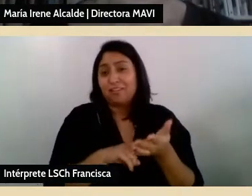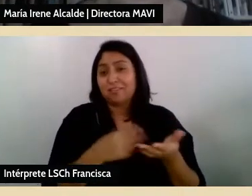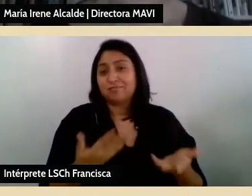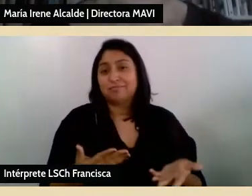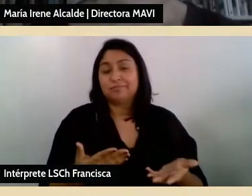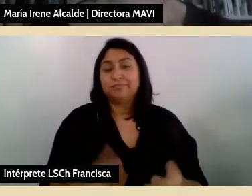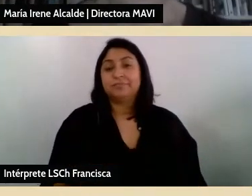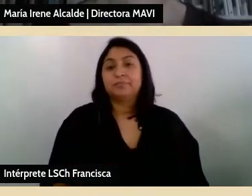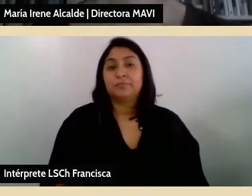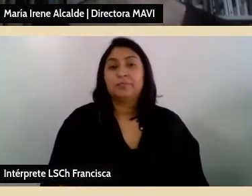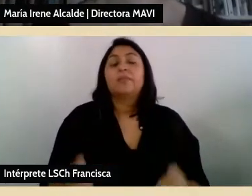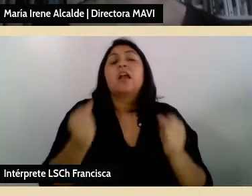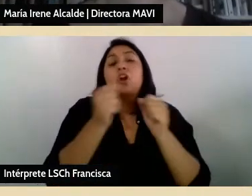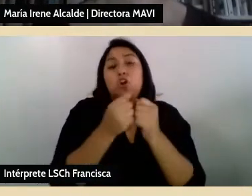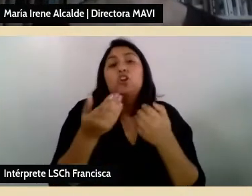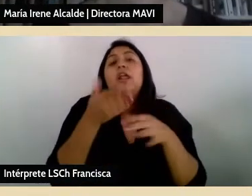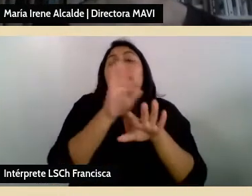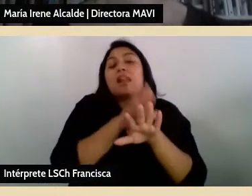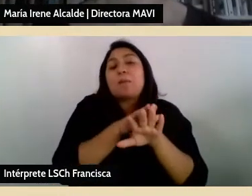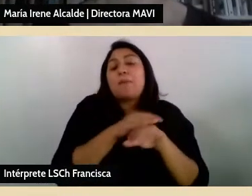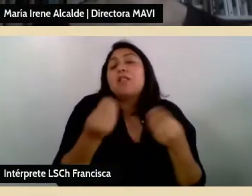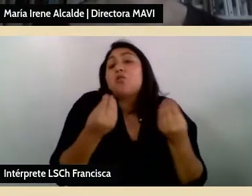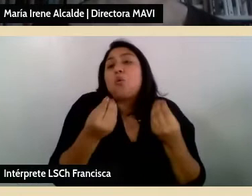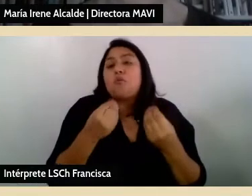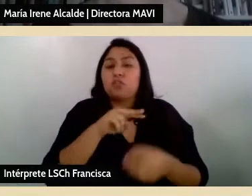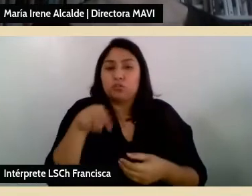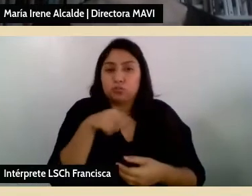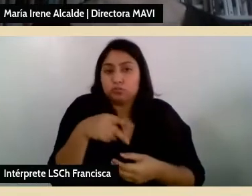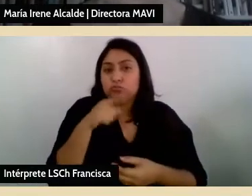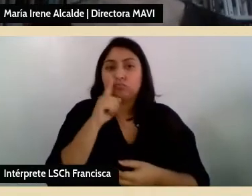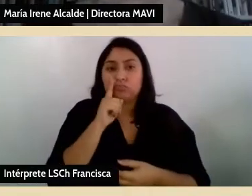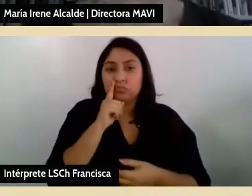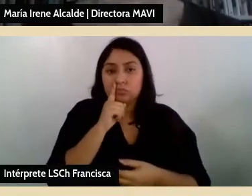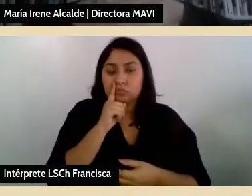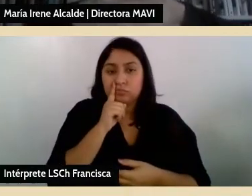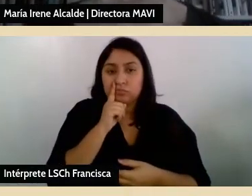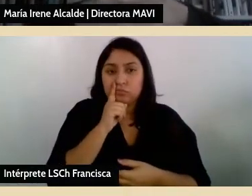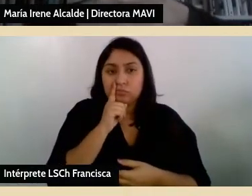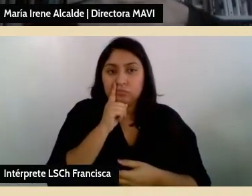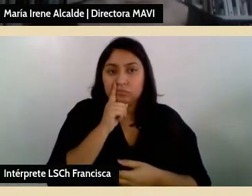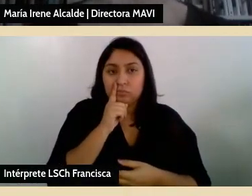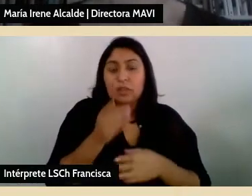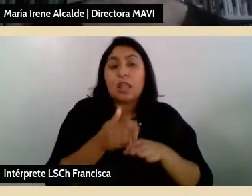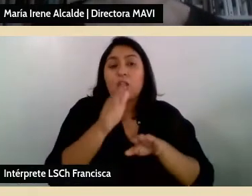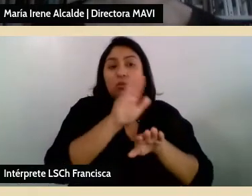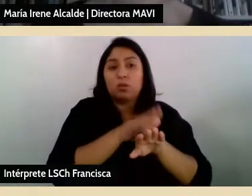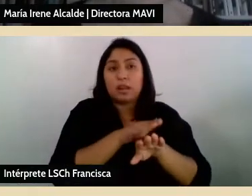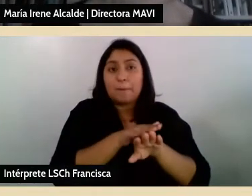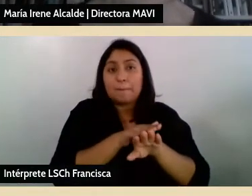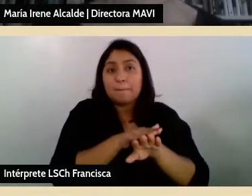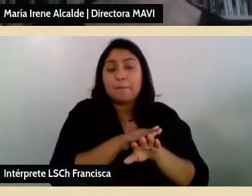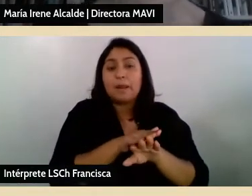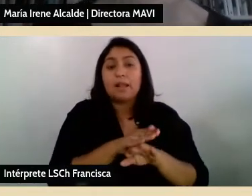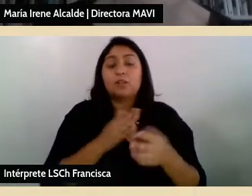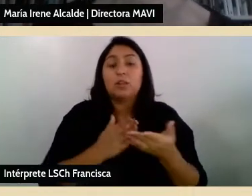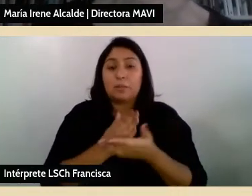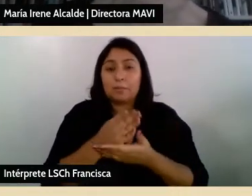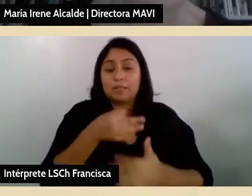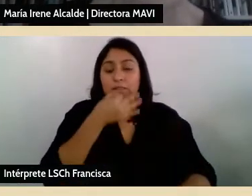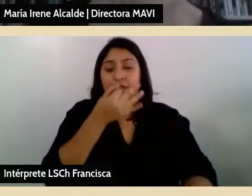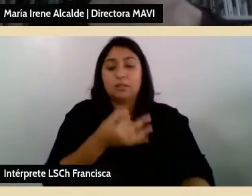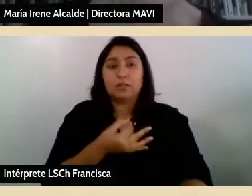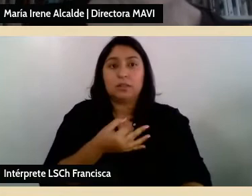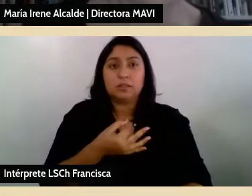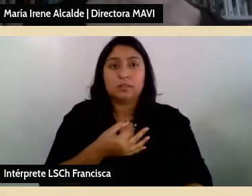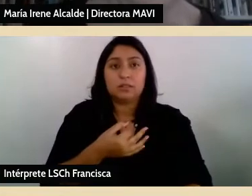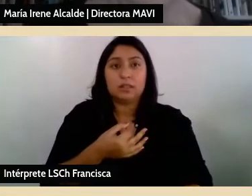Con el respaldo, por supuesto, que nosotros tuvimos, que es un respaldo que partí diciendo